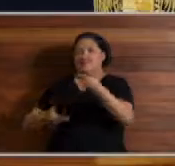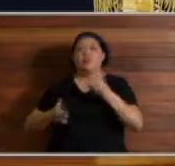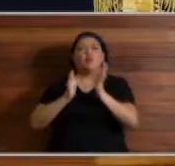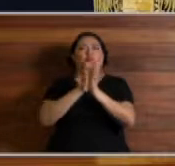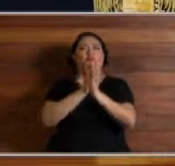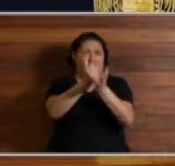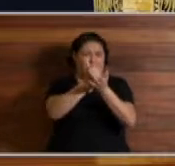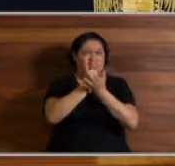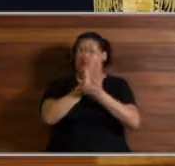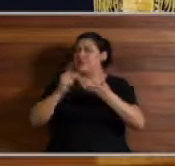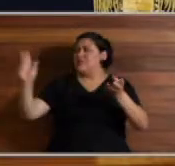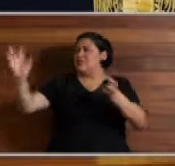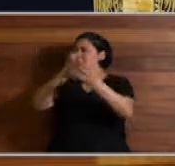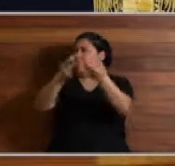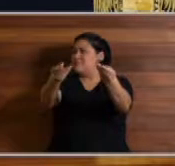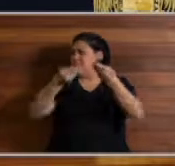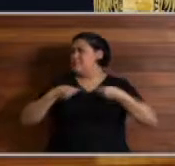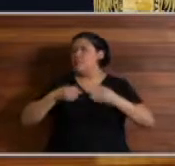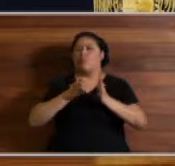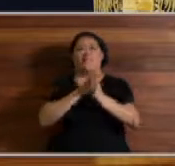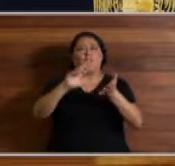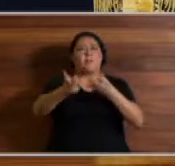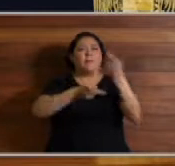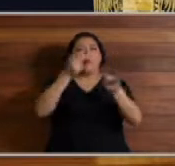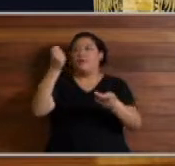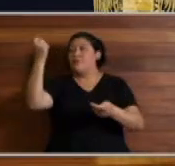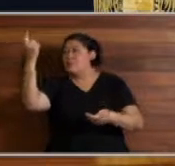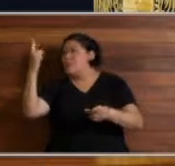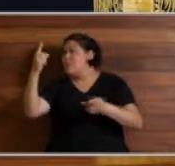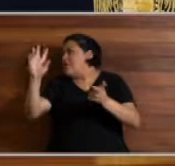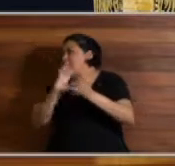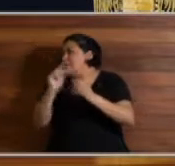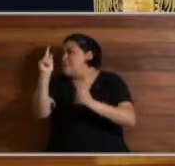recoger las preguntas, ahí está una al menos.